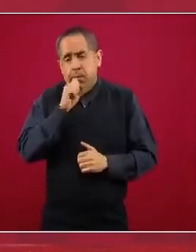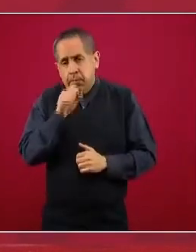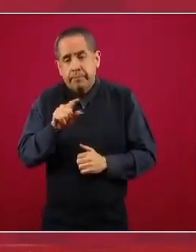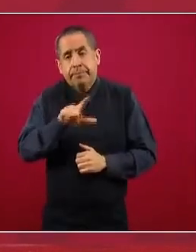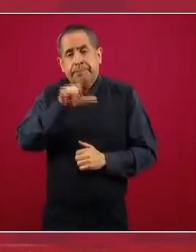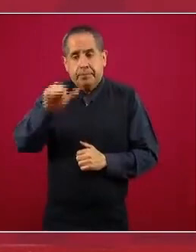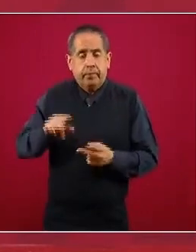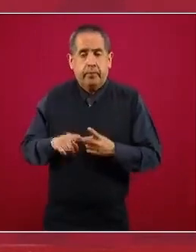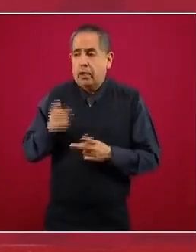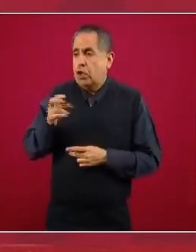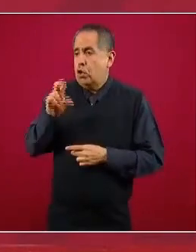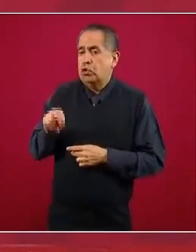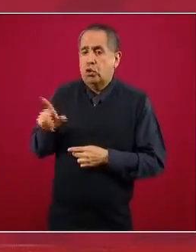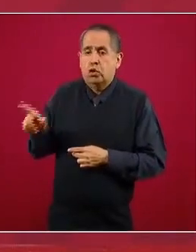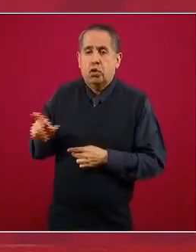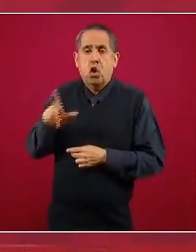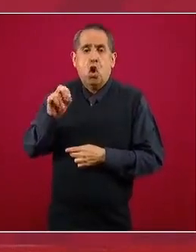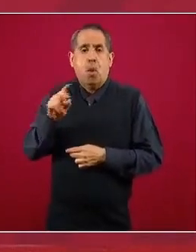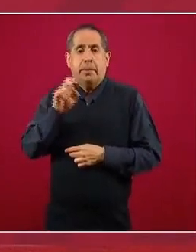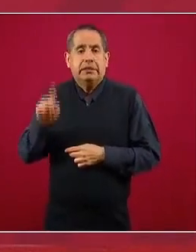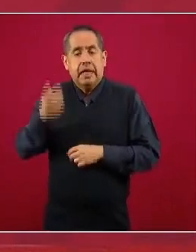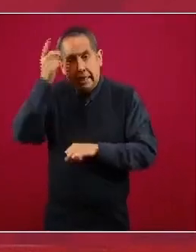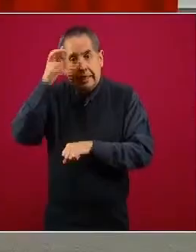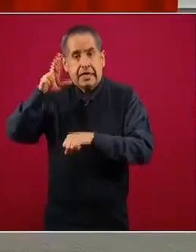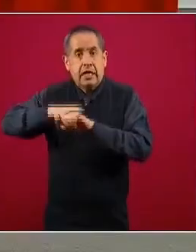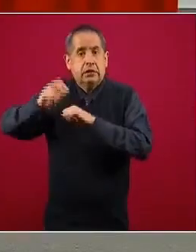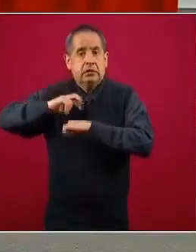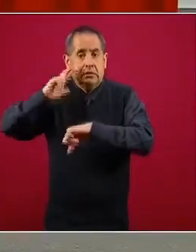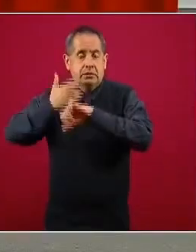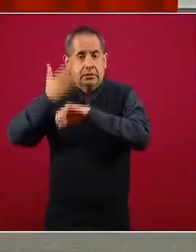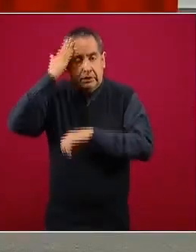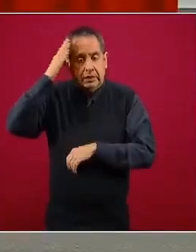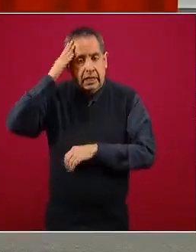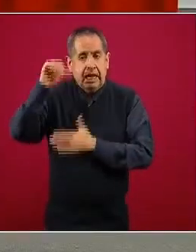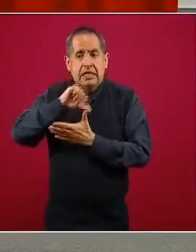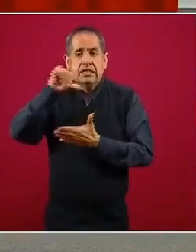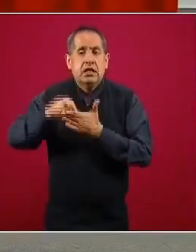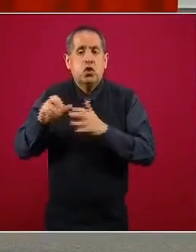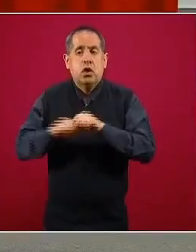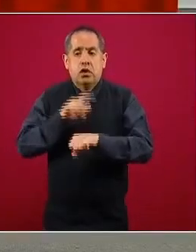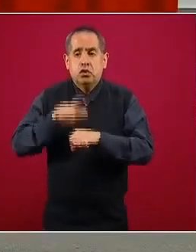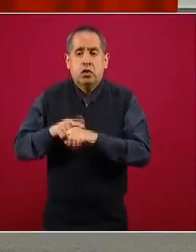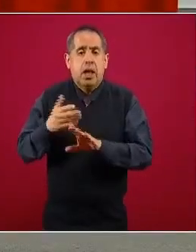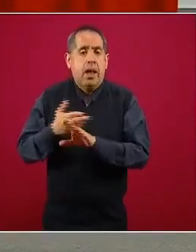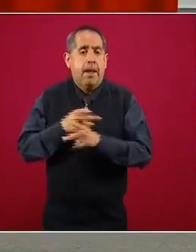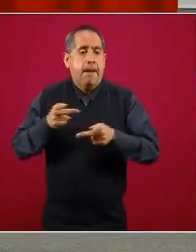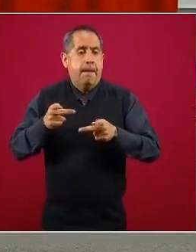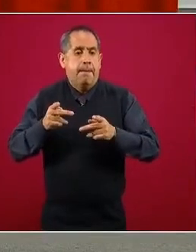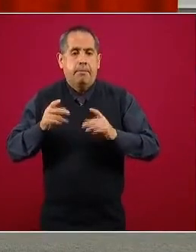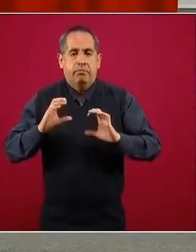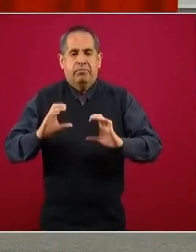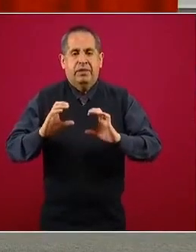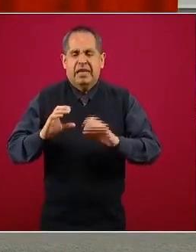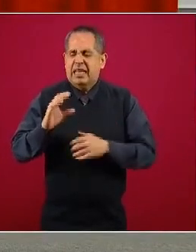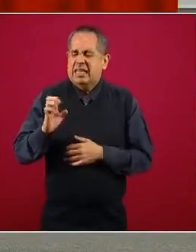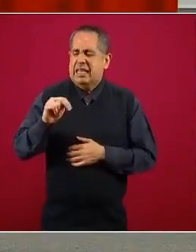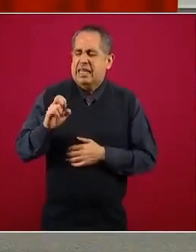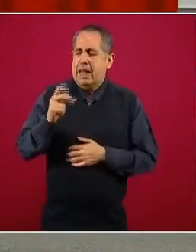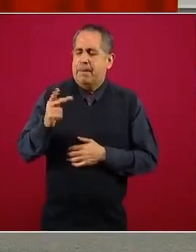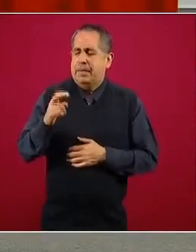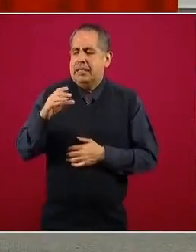Y posteriormente el doctor Ruy López Ridaura, director general del Centro Nacional de Programas Preventivos y Control de Enfermedades,